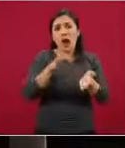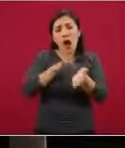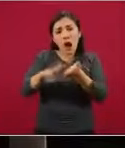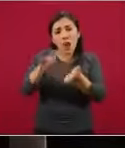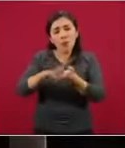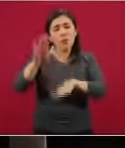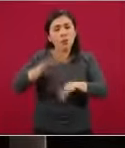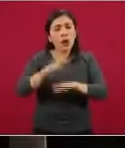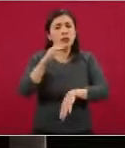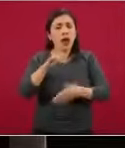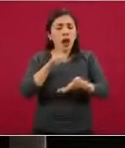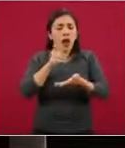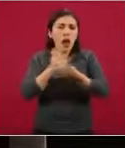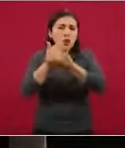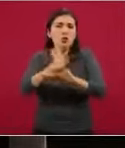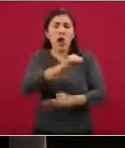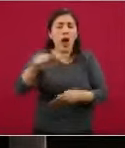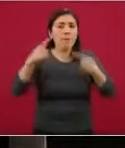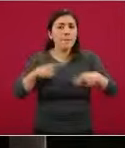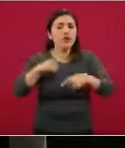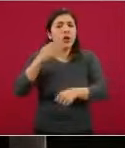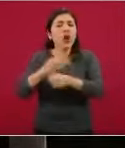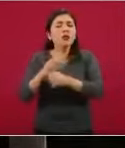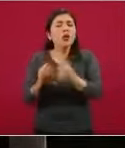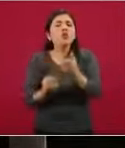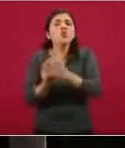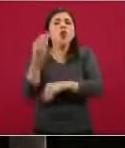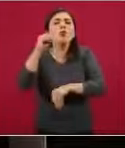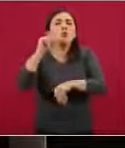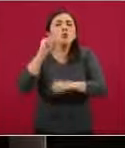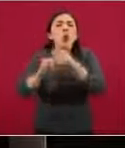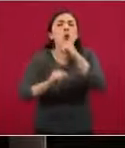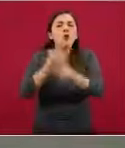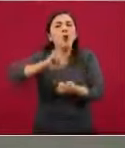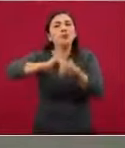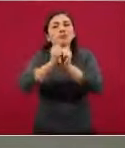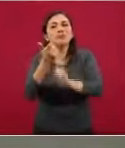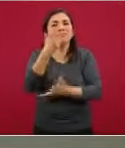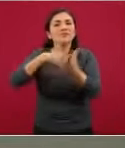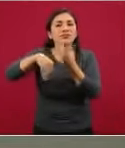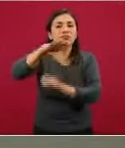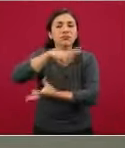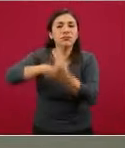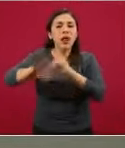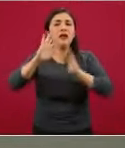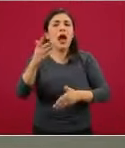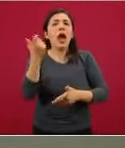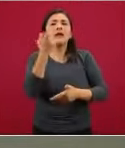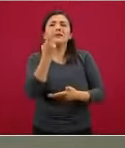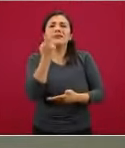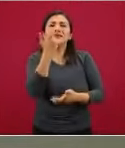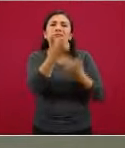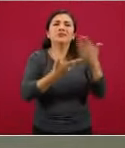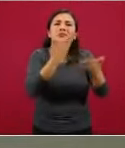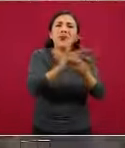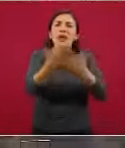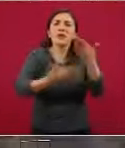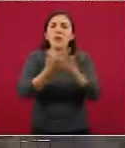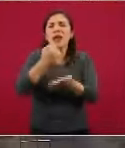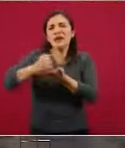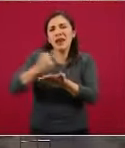digamos, de facilidades para la gente que, bueno, apenas empieza a recuperar y, bueno, que ya han solicitado